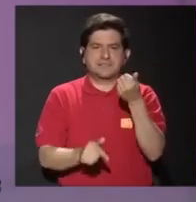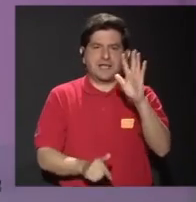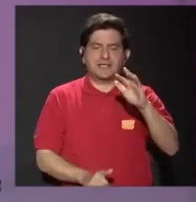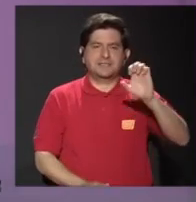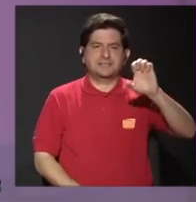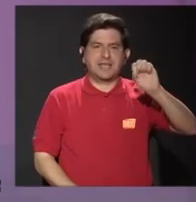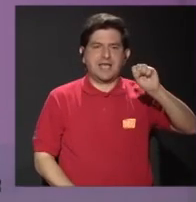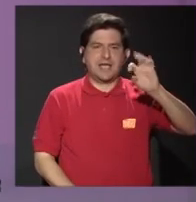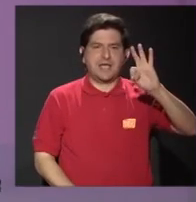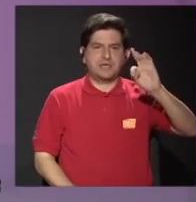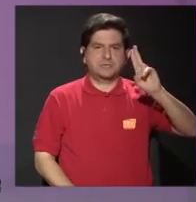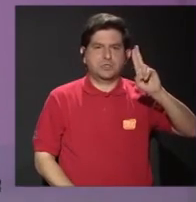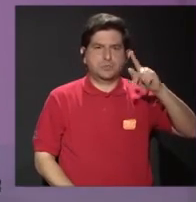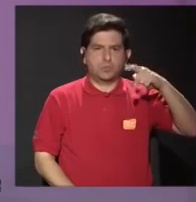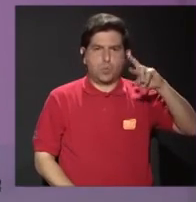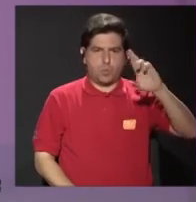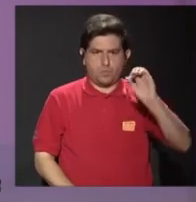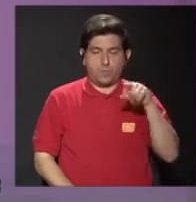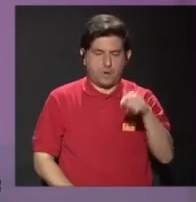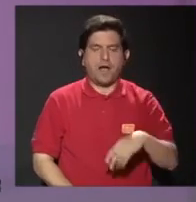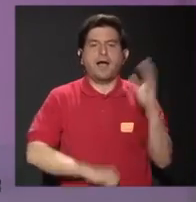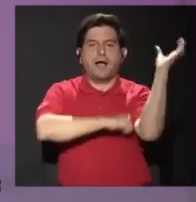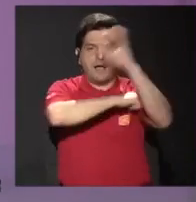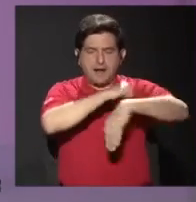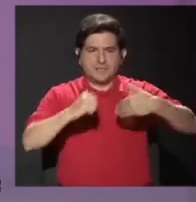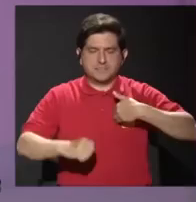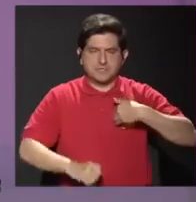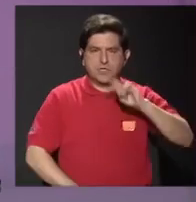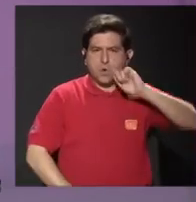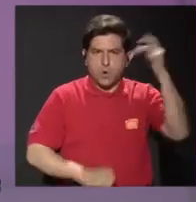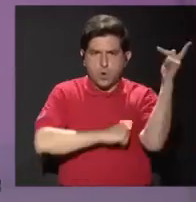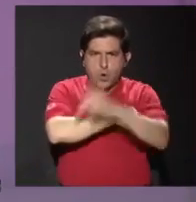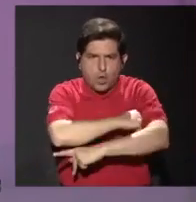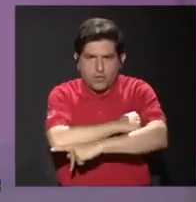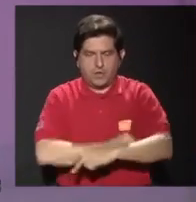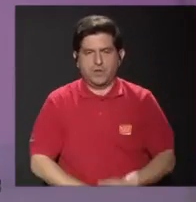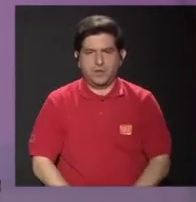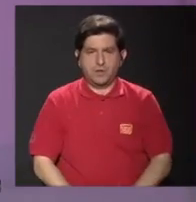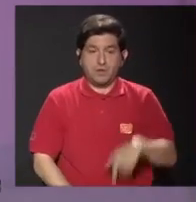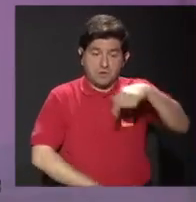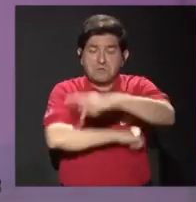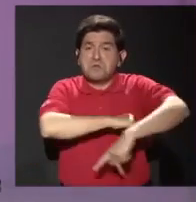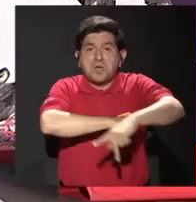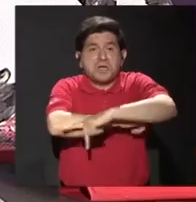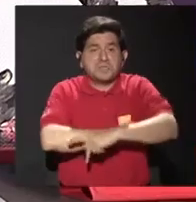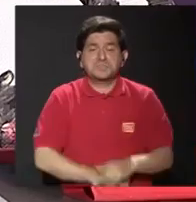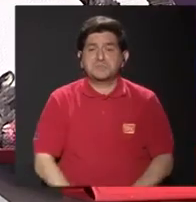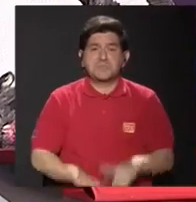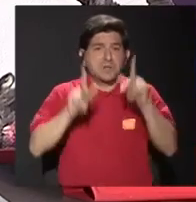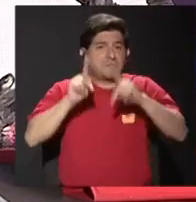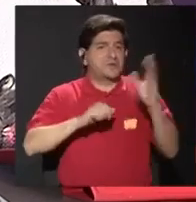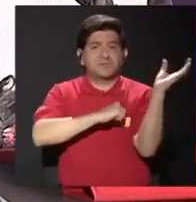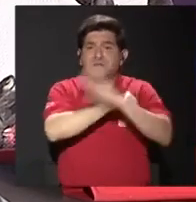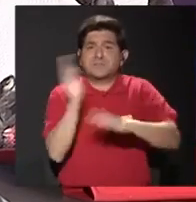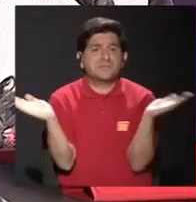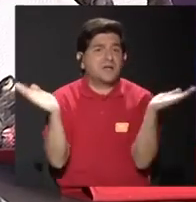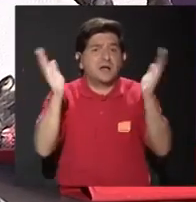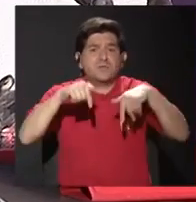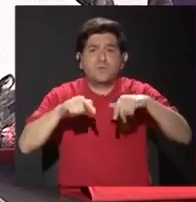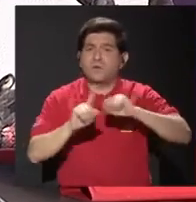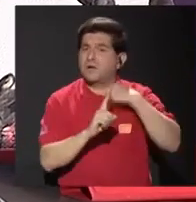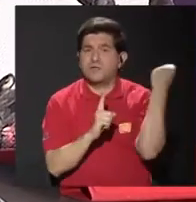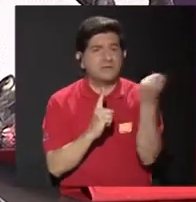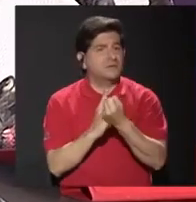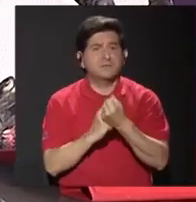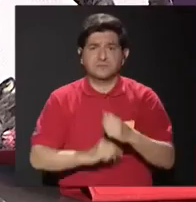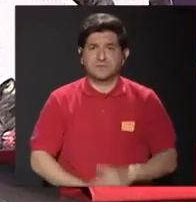quiere decir que aquí hay una pena contemplada en el código penal y todavía en este país no hay gente condenada por estos